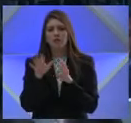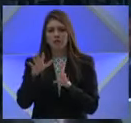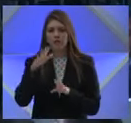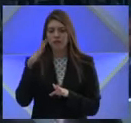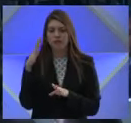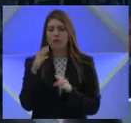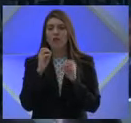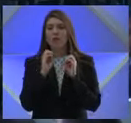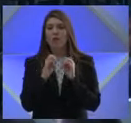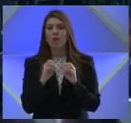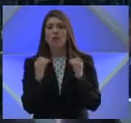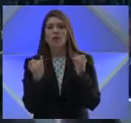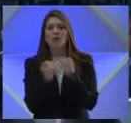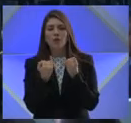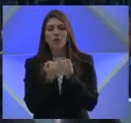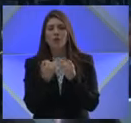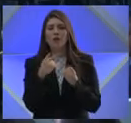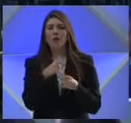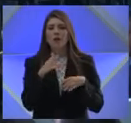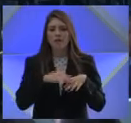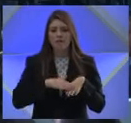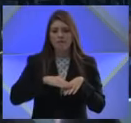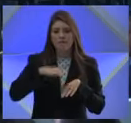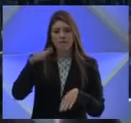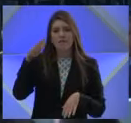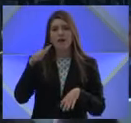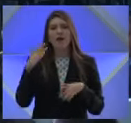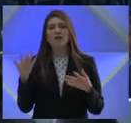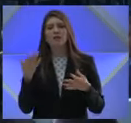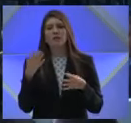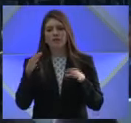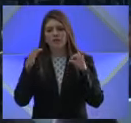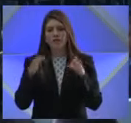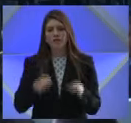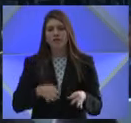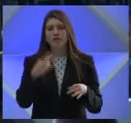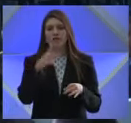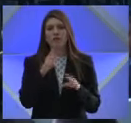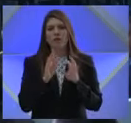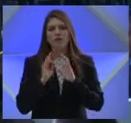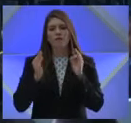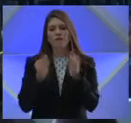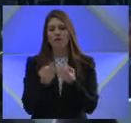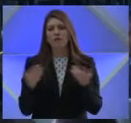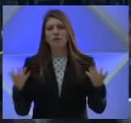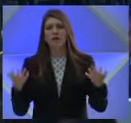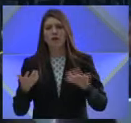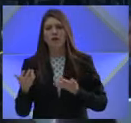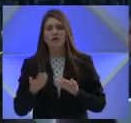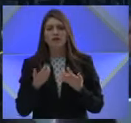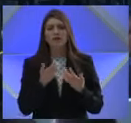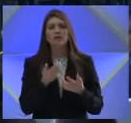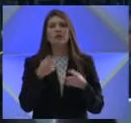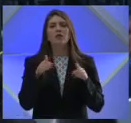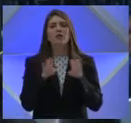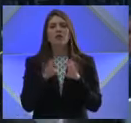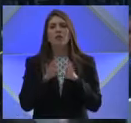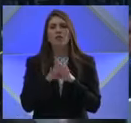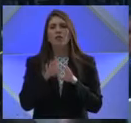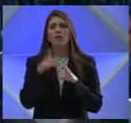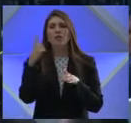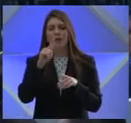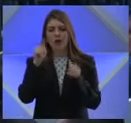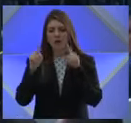también una mayor optimización en las técnicas de los ases de cobertura